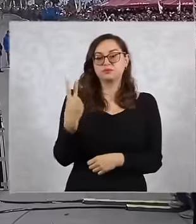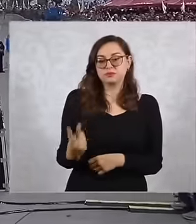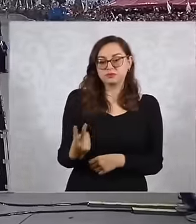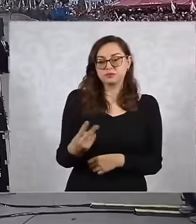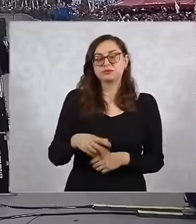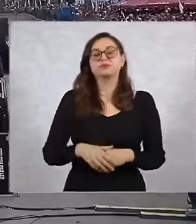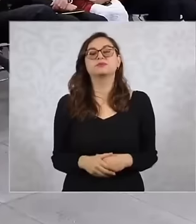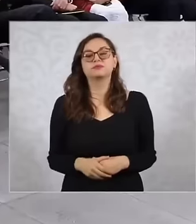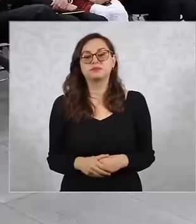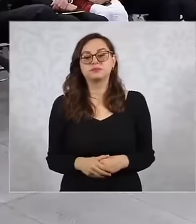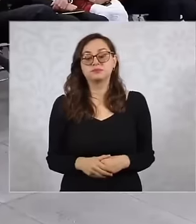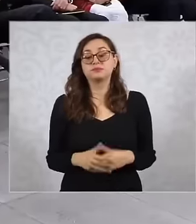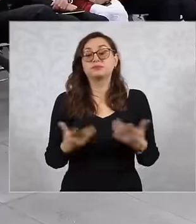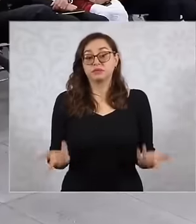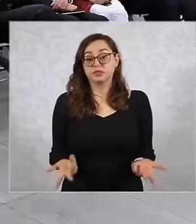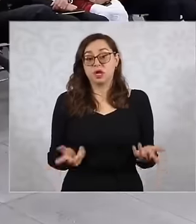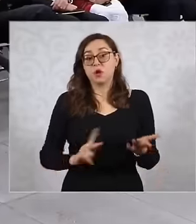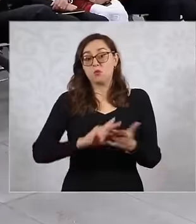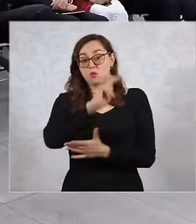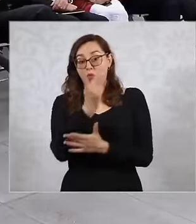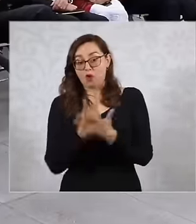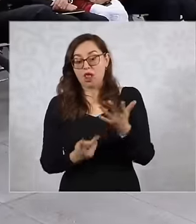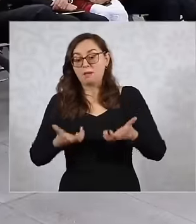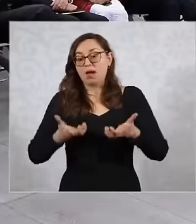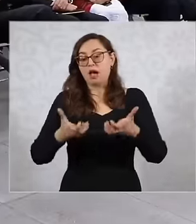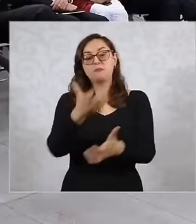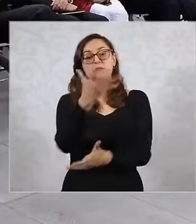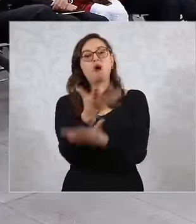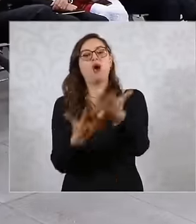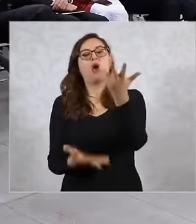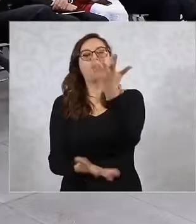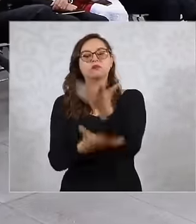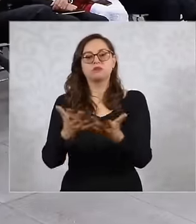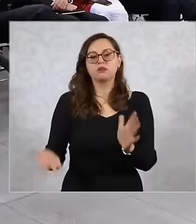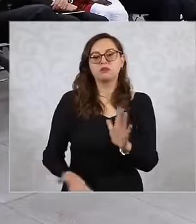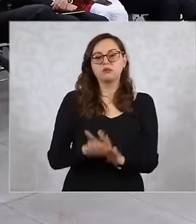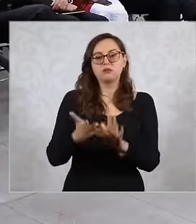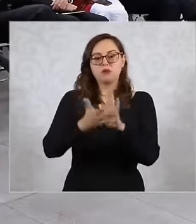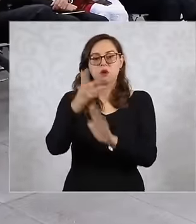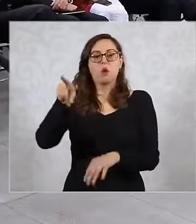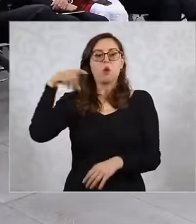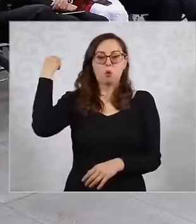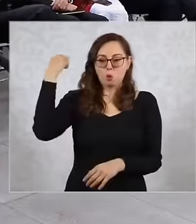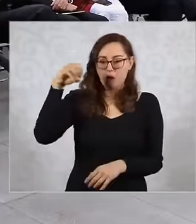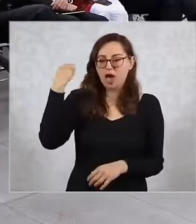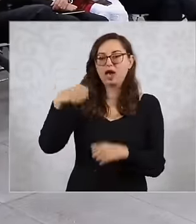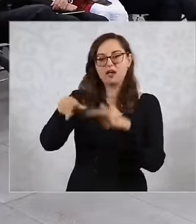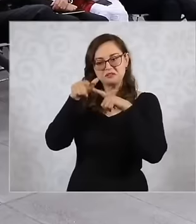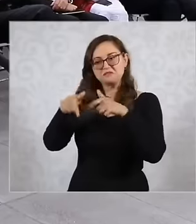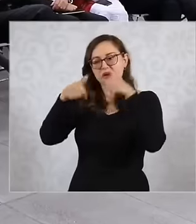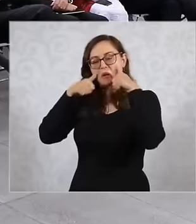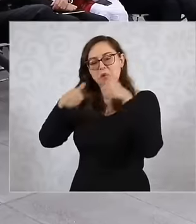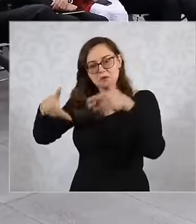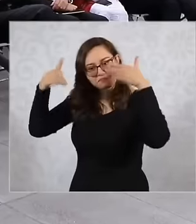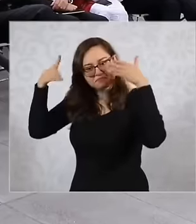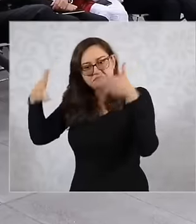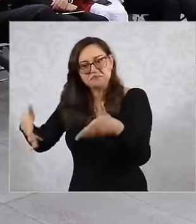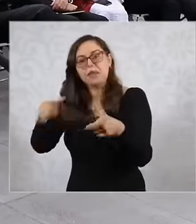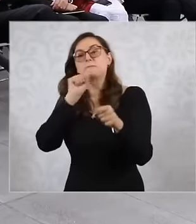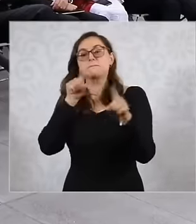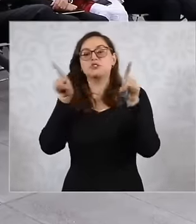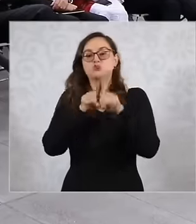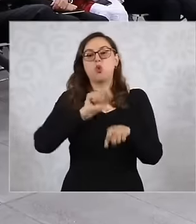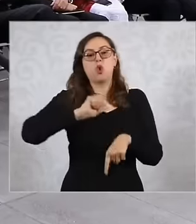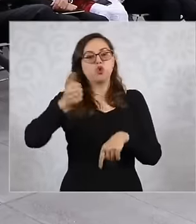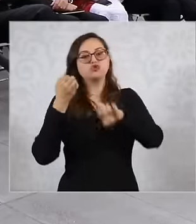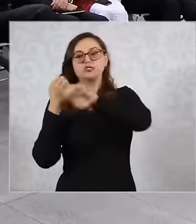Continuaremos con el programa de caminos artesanales. Vamos a seguir en Oaxaca, no nos vamos a ir de ahí, y en otros estados